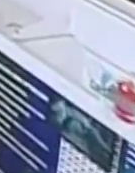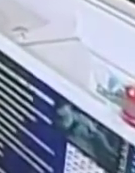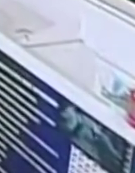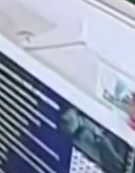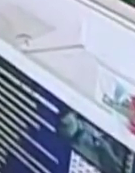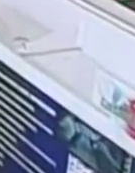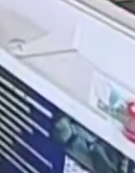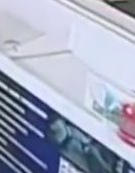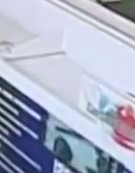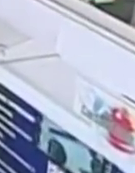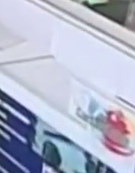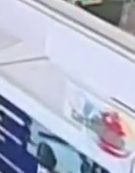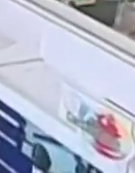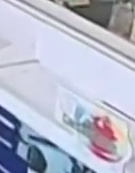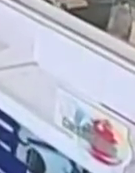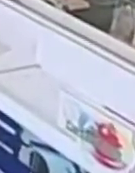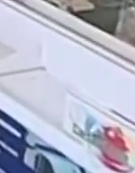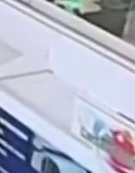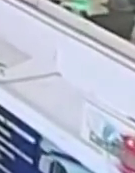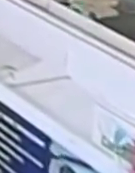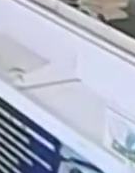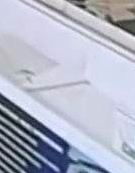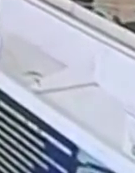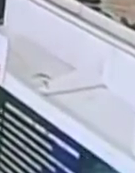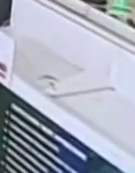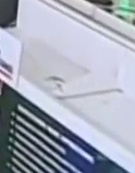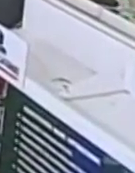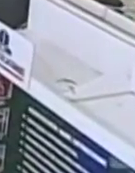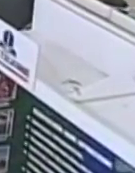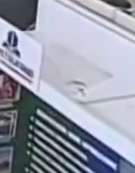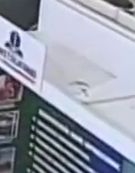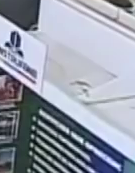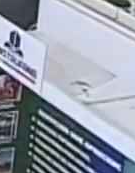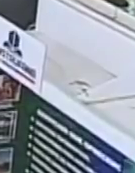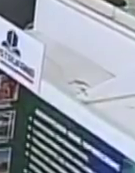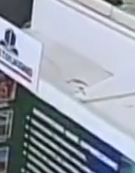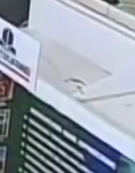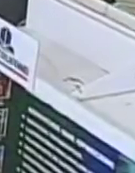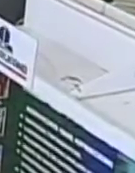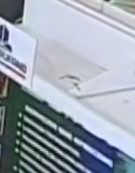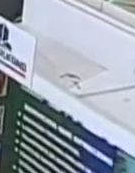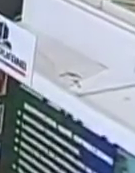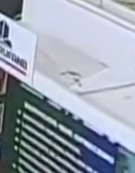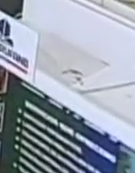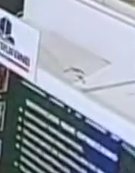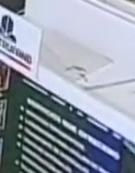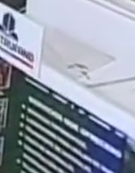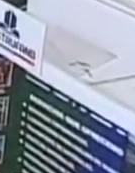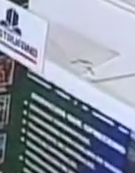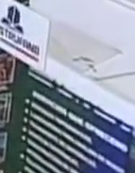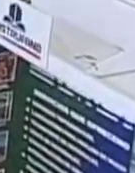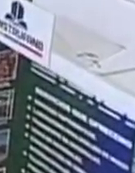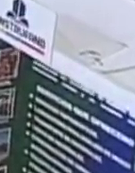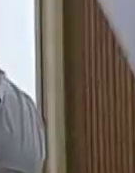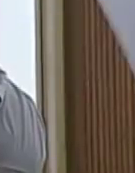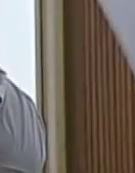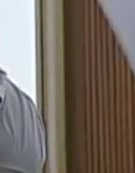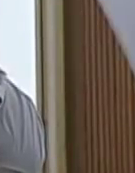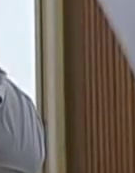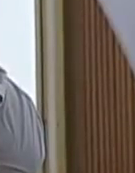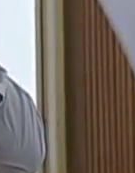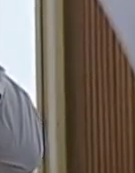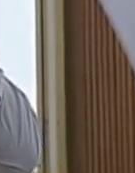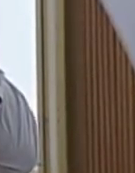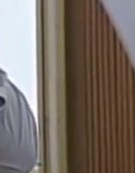telecomunicaciones no escapa de esto. Y por eso mi comandante ha tomado esta decisión de crear esta corporación de telecomunicaciones, y poner el